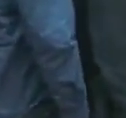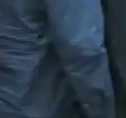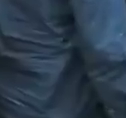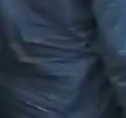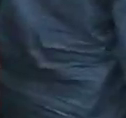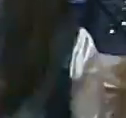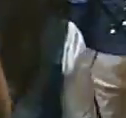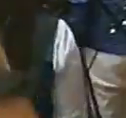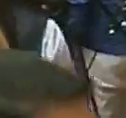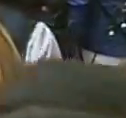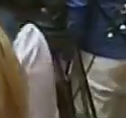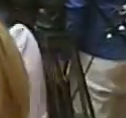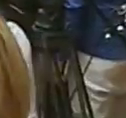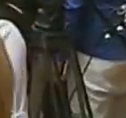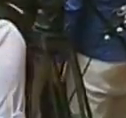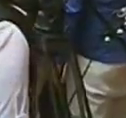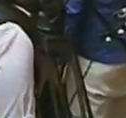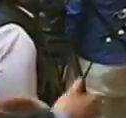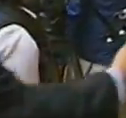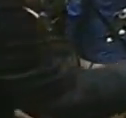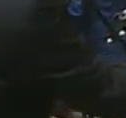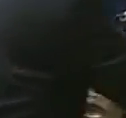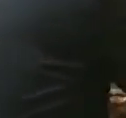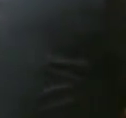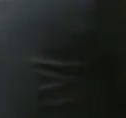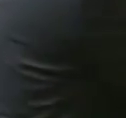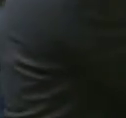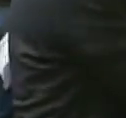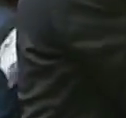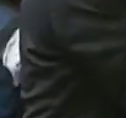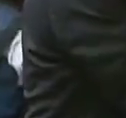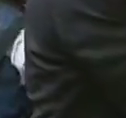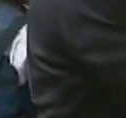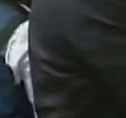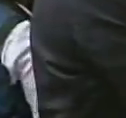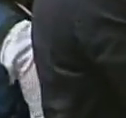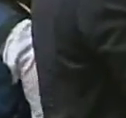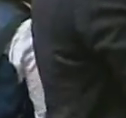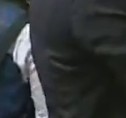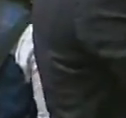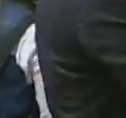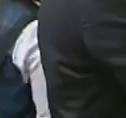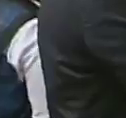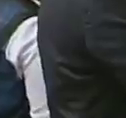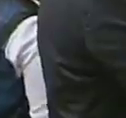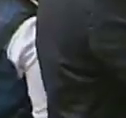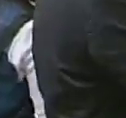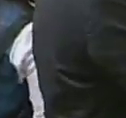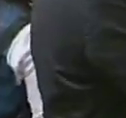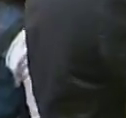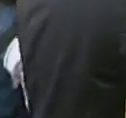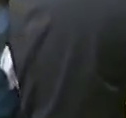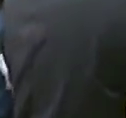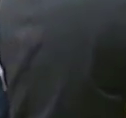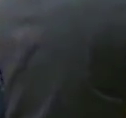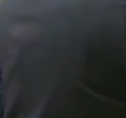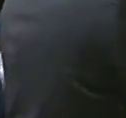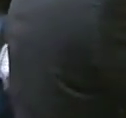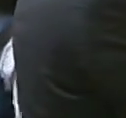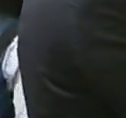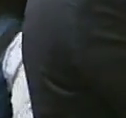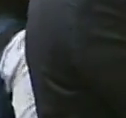y refinanciamiento de la deuda externa, ley que dirigió el primer mandatario nacional, Nicolás Maduro. En este acto